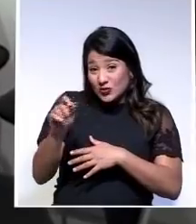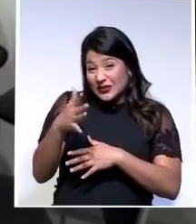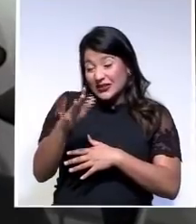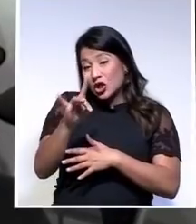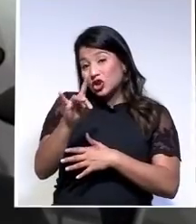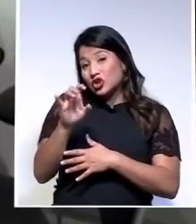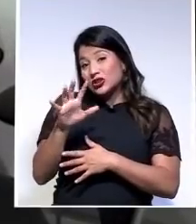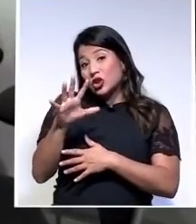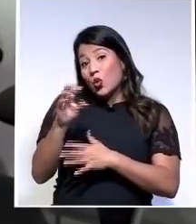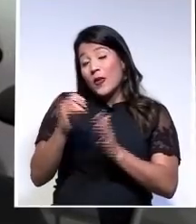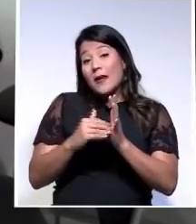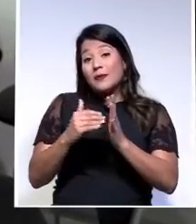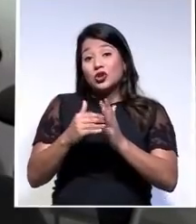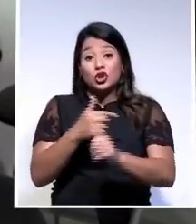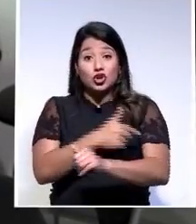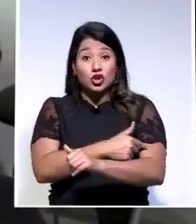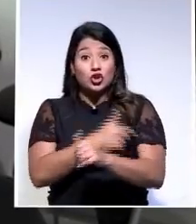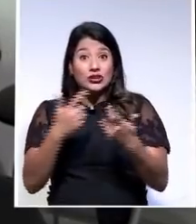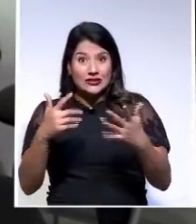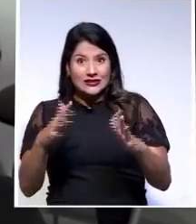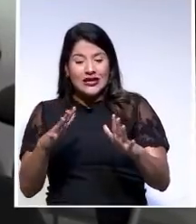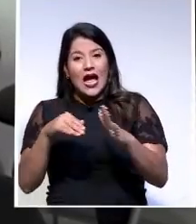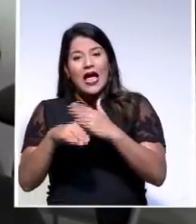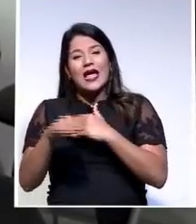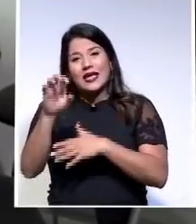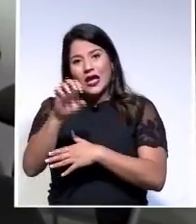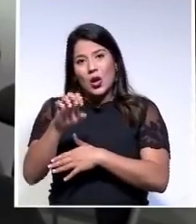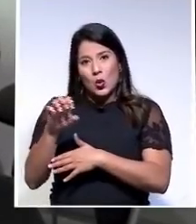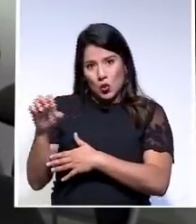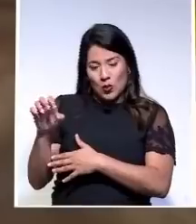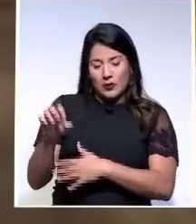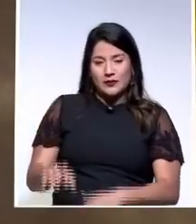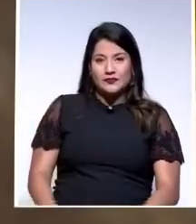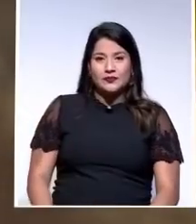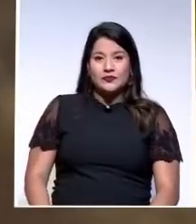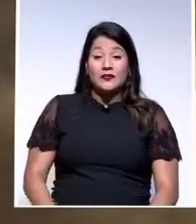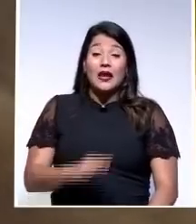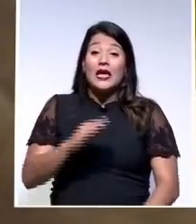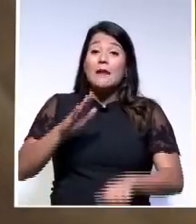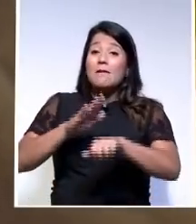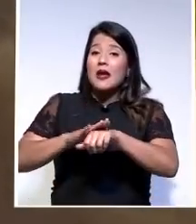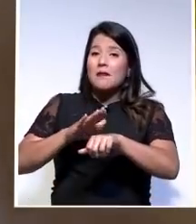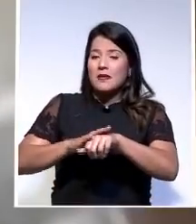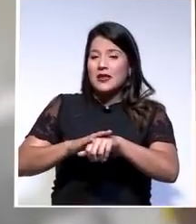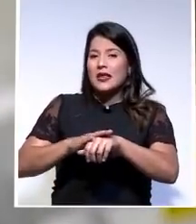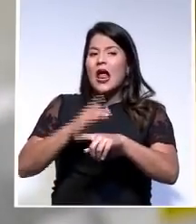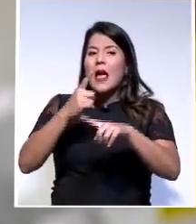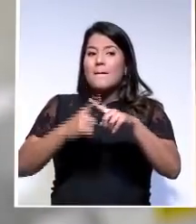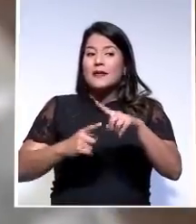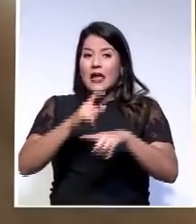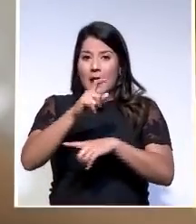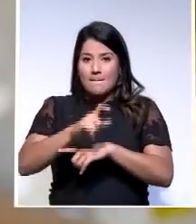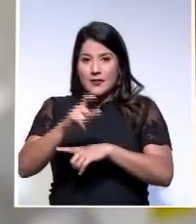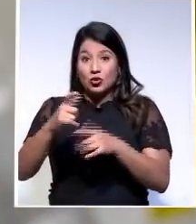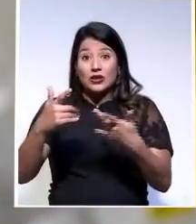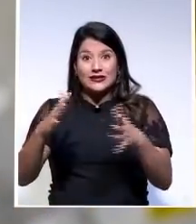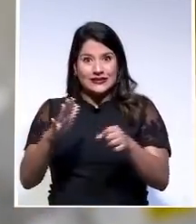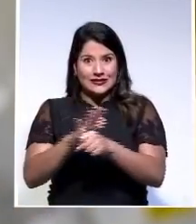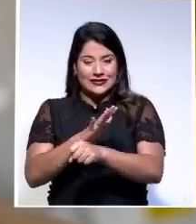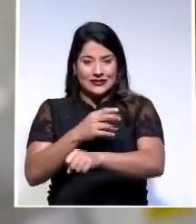de dosis han sido administradas en la región que se extiende a Asia Central, permitiendo a cerca de la mitad de la población estar